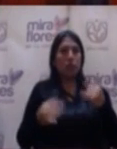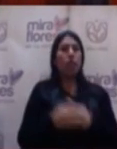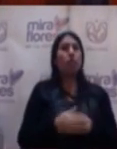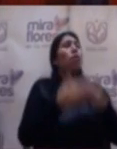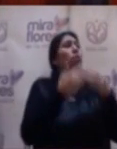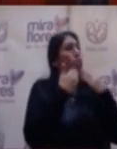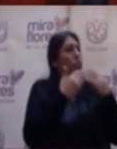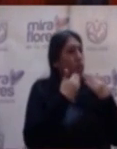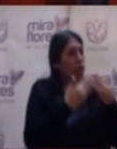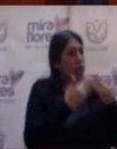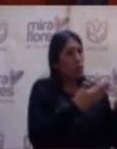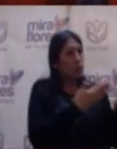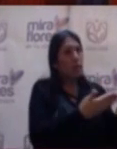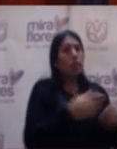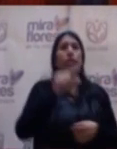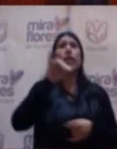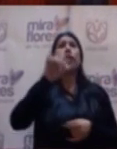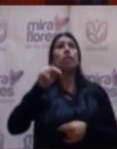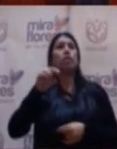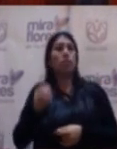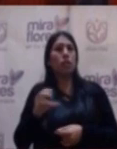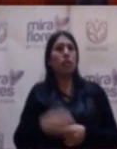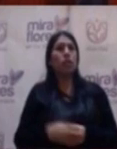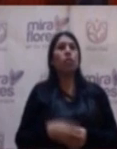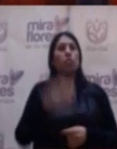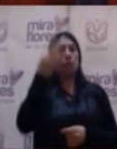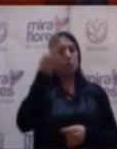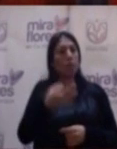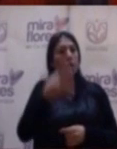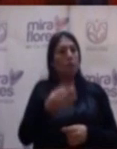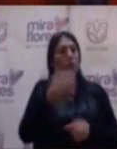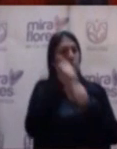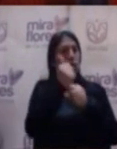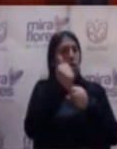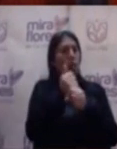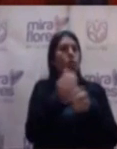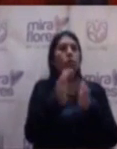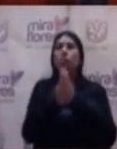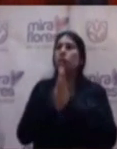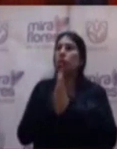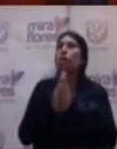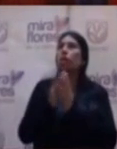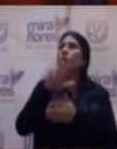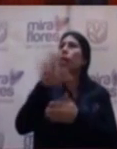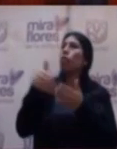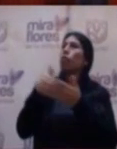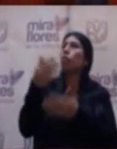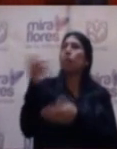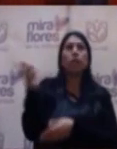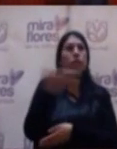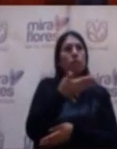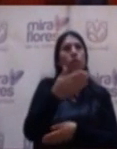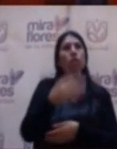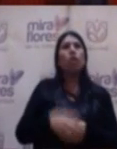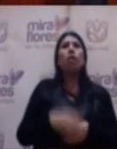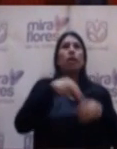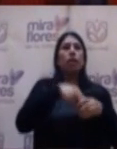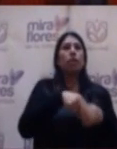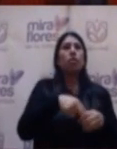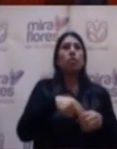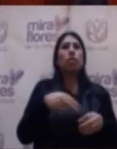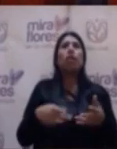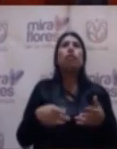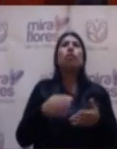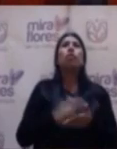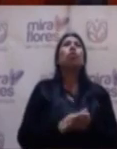muchas gracias a Gino, sinceramente, por su trabajo y pedirle a los miembros del Consejo la exoneración de la